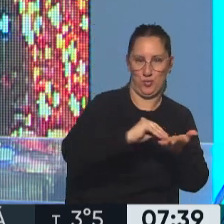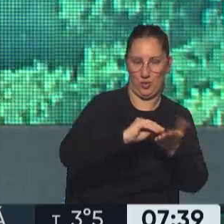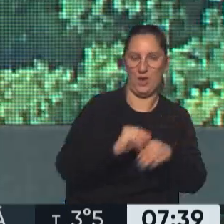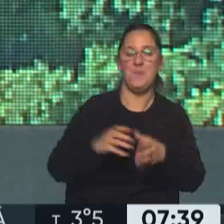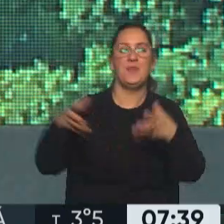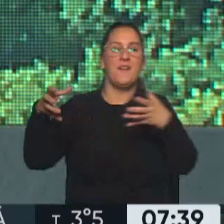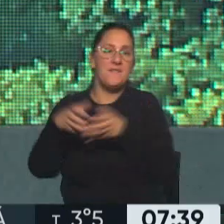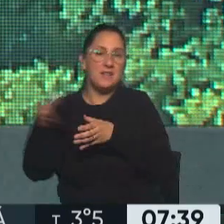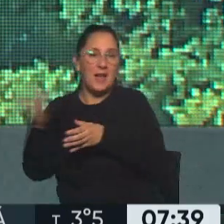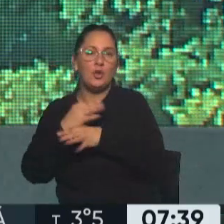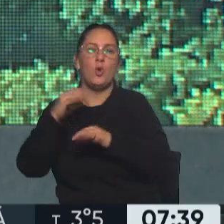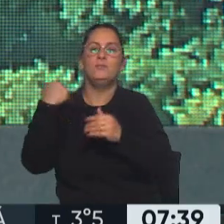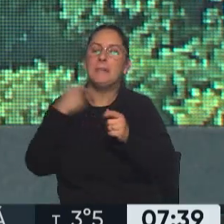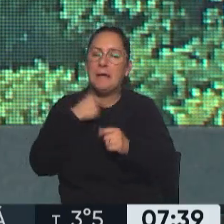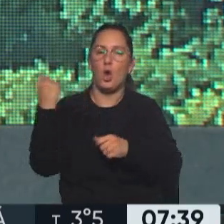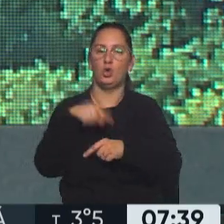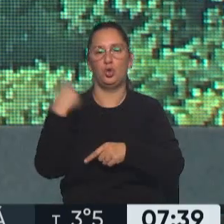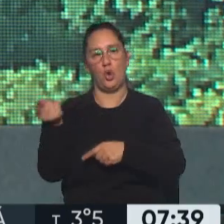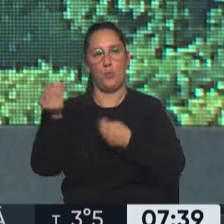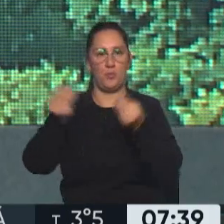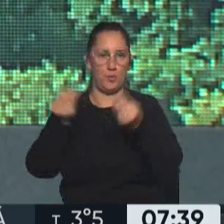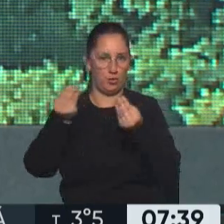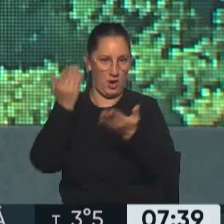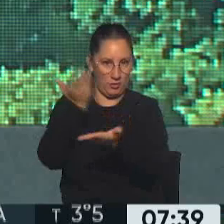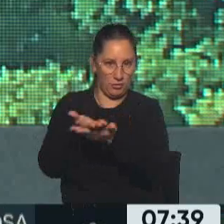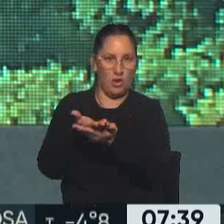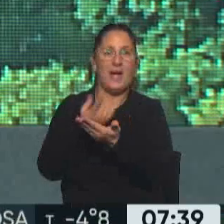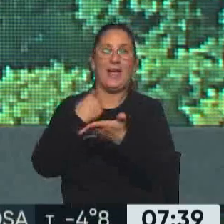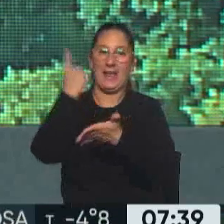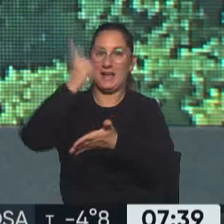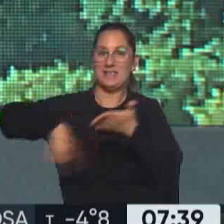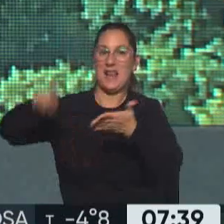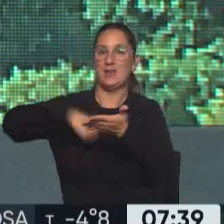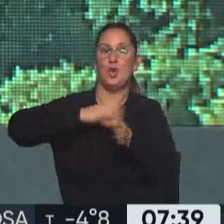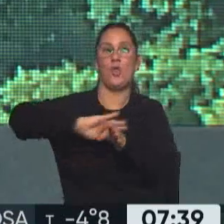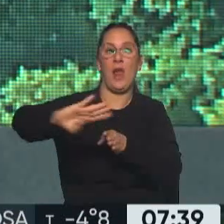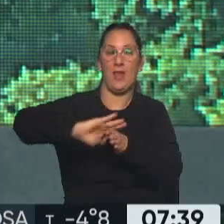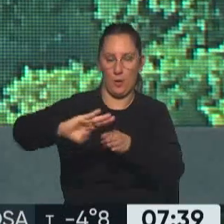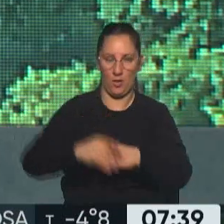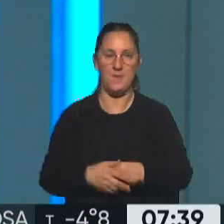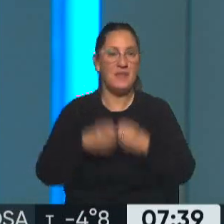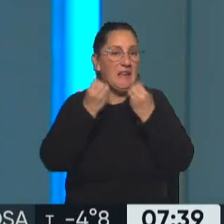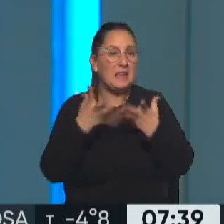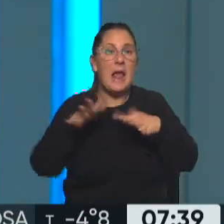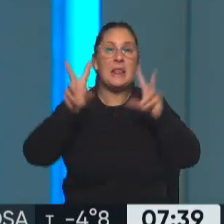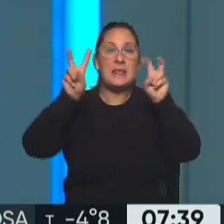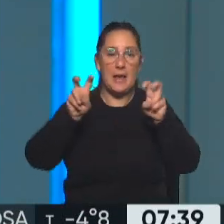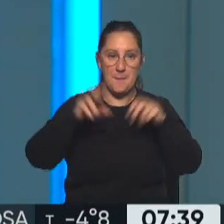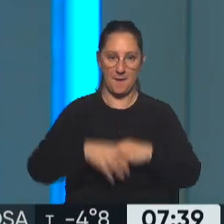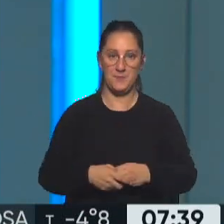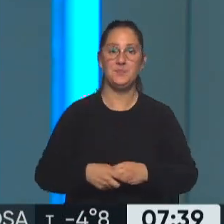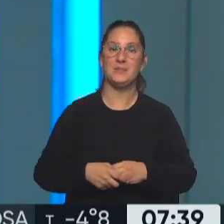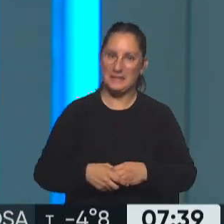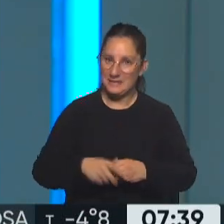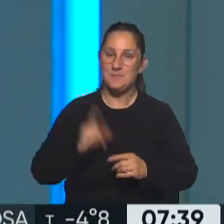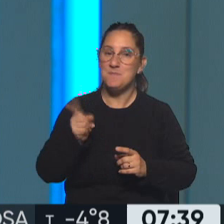Todos apuesta a otro proyecto que está relacionado con el Fondo de Cancelación de la Deuda, ¿no? Y allí, ¿cómo está la cosa, Vero? Bueno, hay un debate y es el caballito